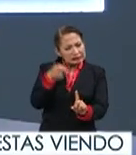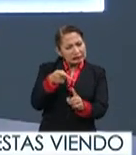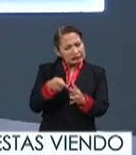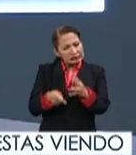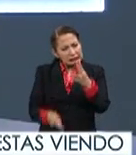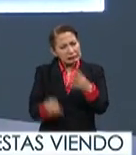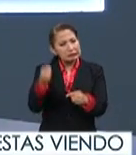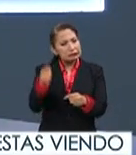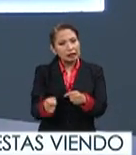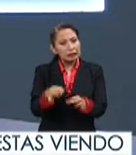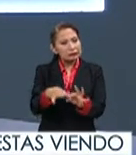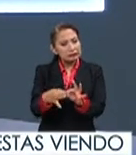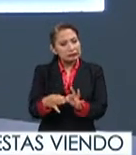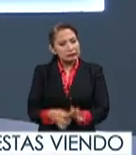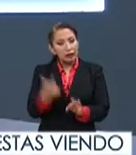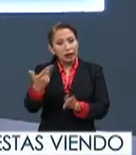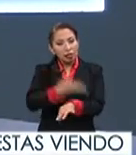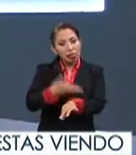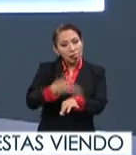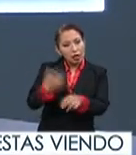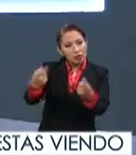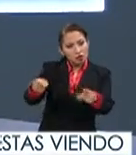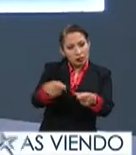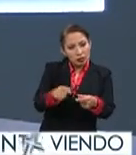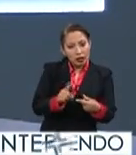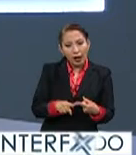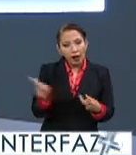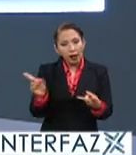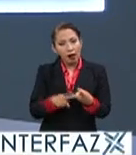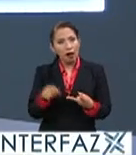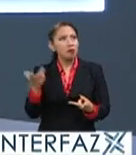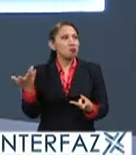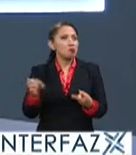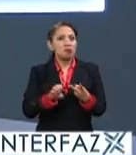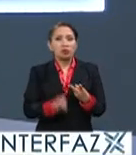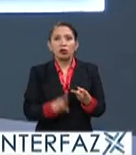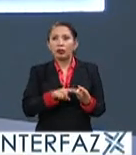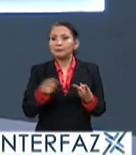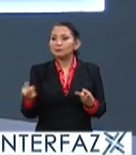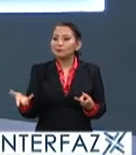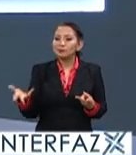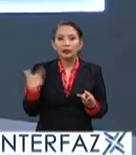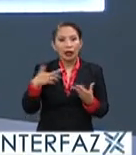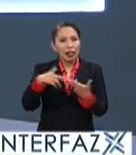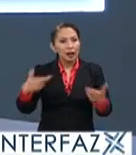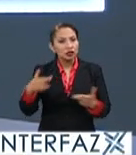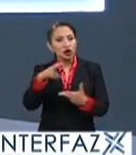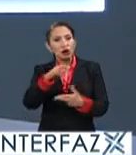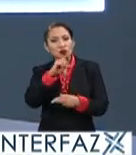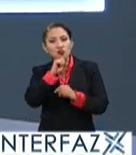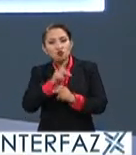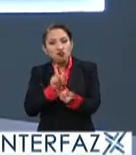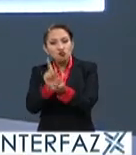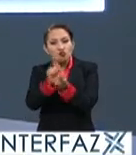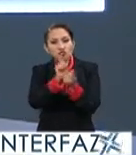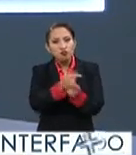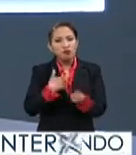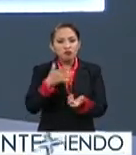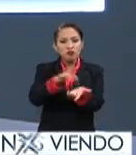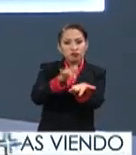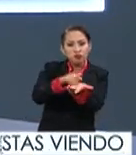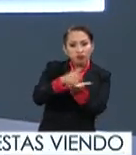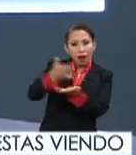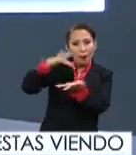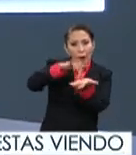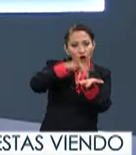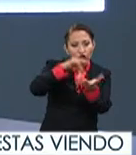específicos de gestión de la música, por ejemplo, relaciones públicas, patrocinios.